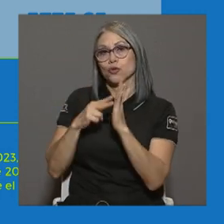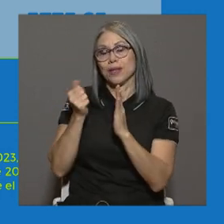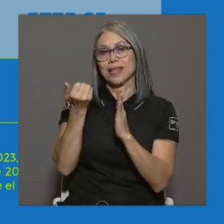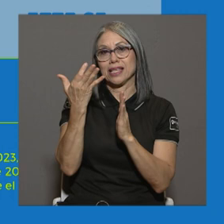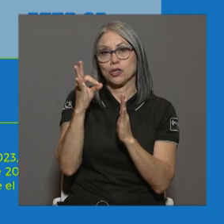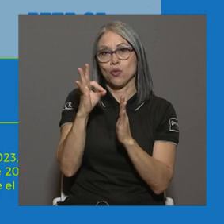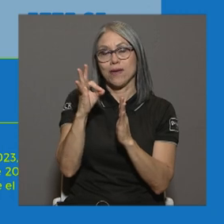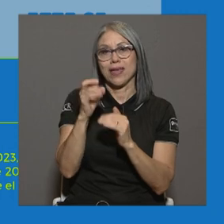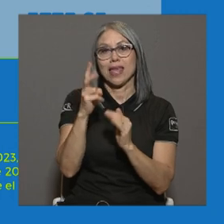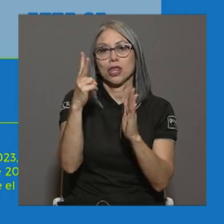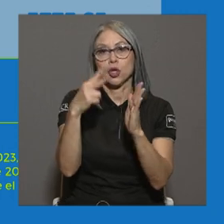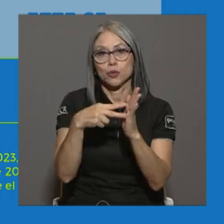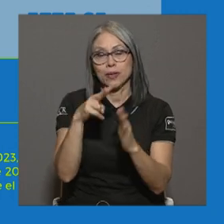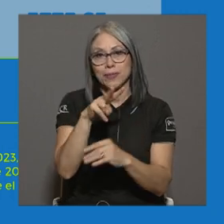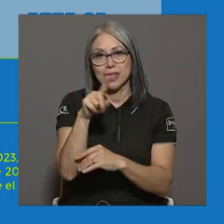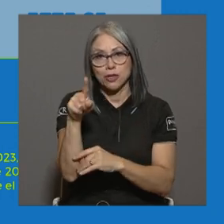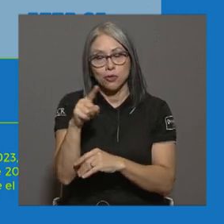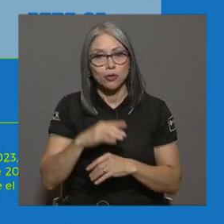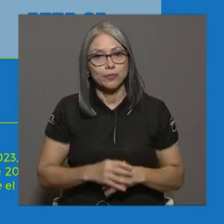2019-2021,